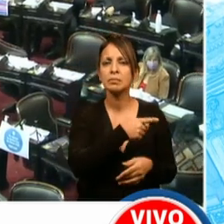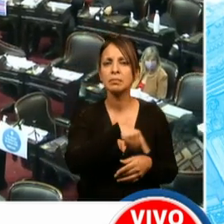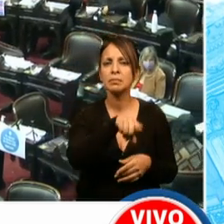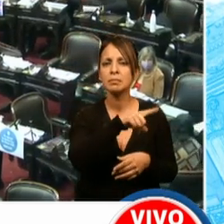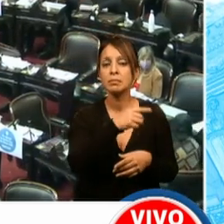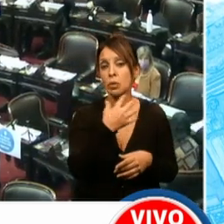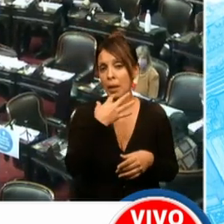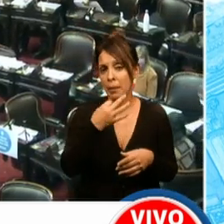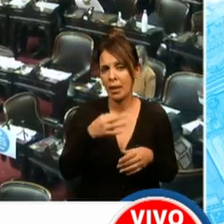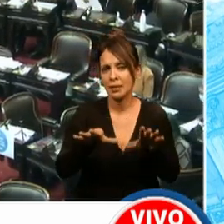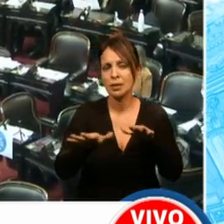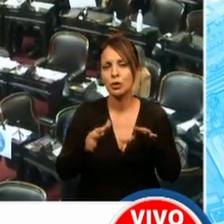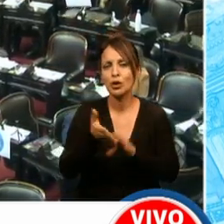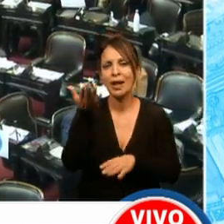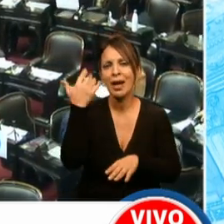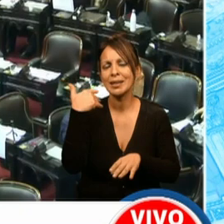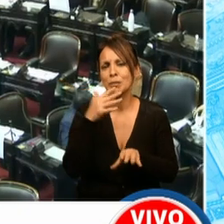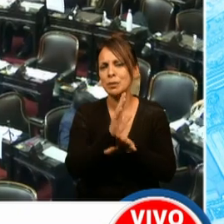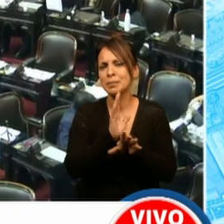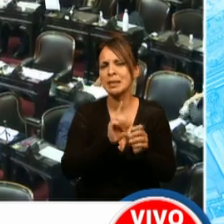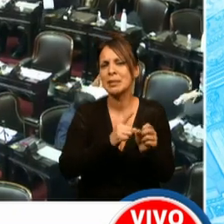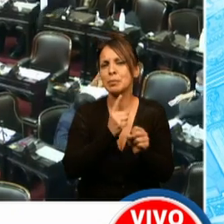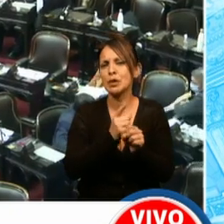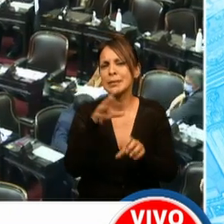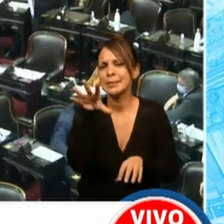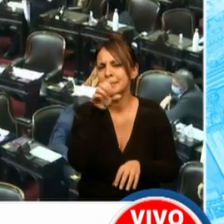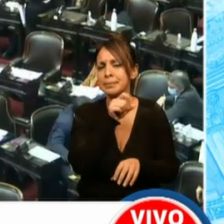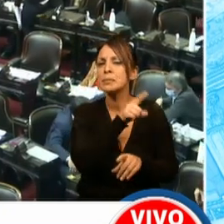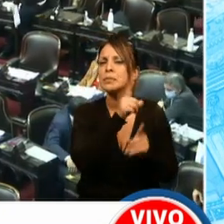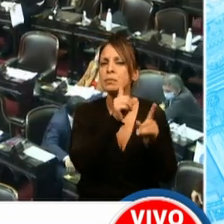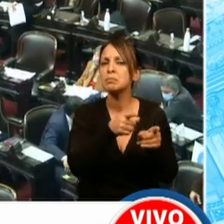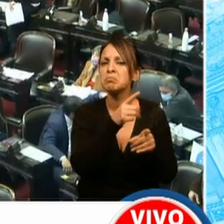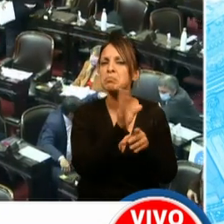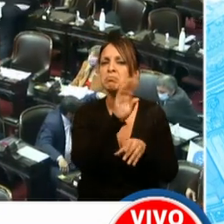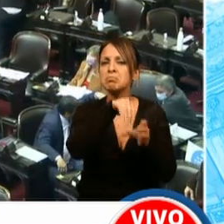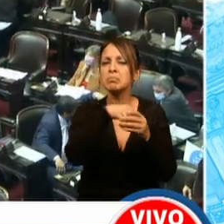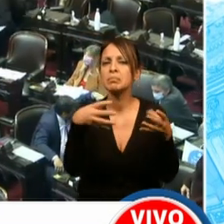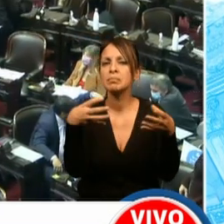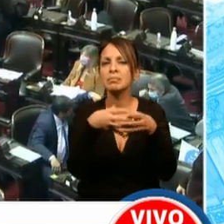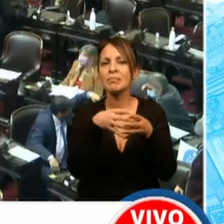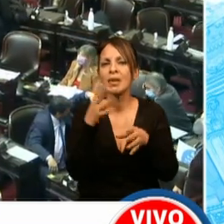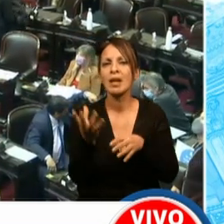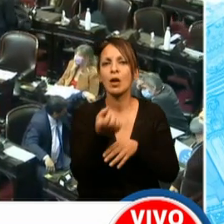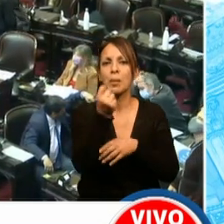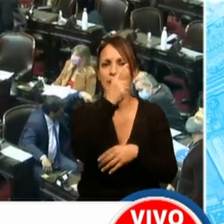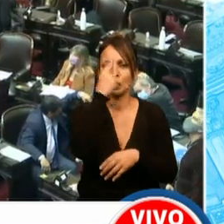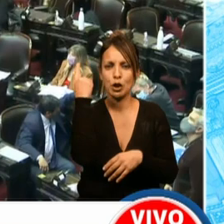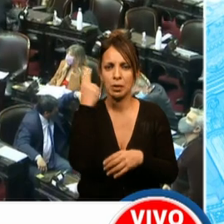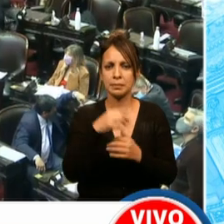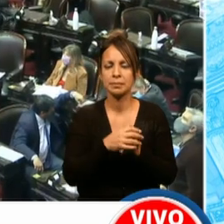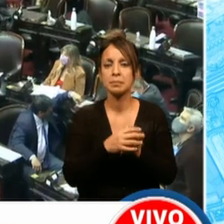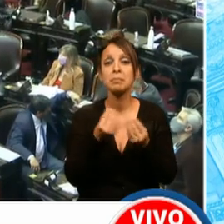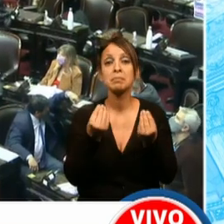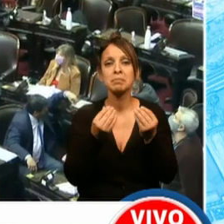insostenible en la situación que se vivía formar parte del movimiento de recuperación nacional y hoy para poner en contexto